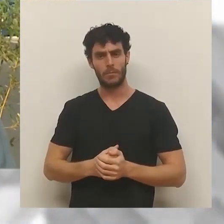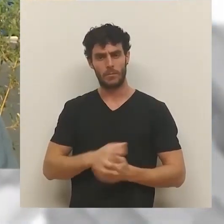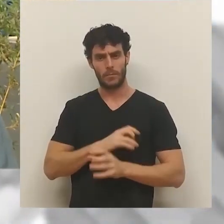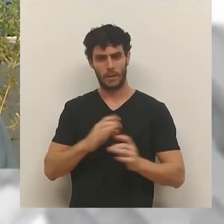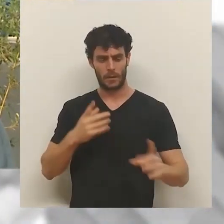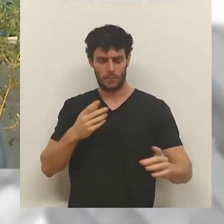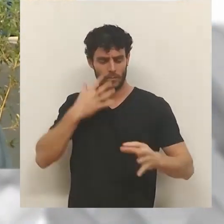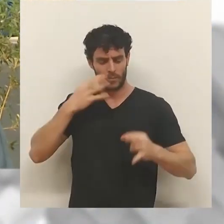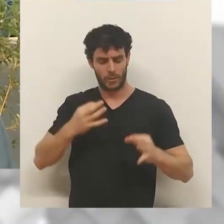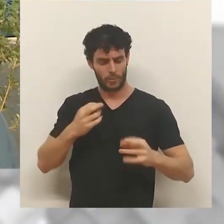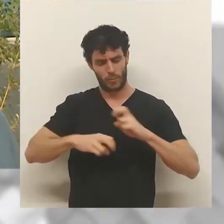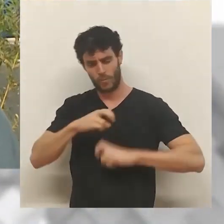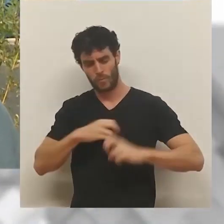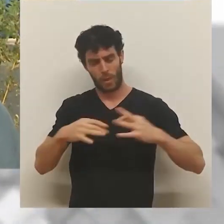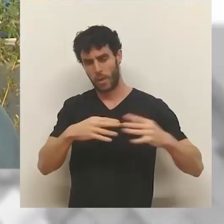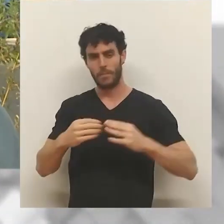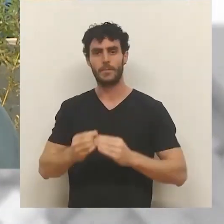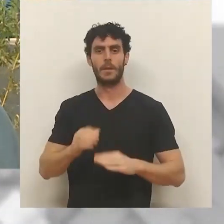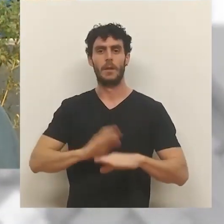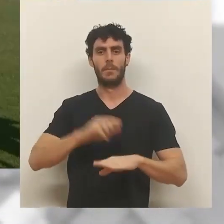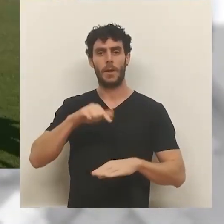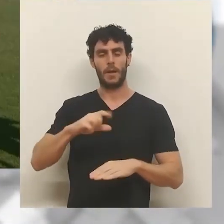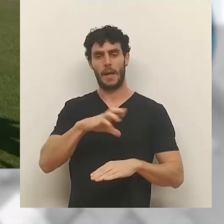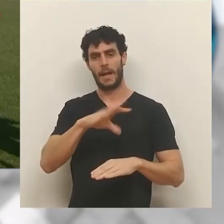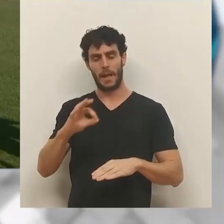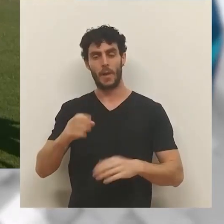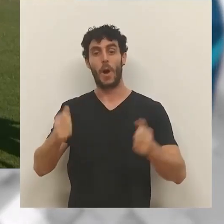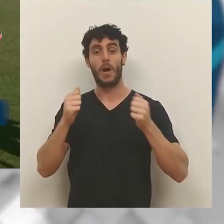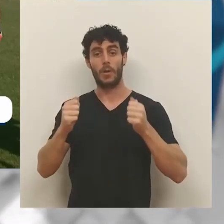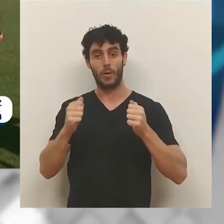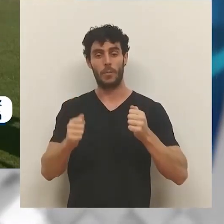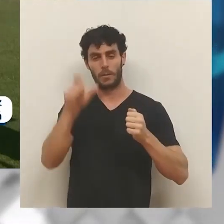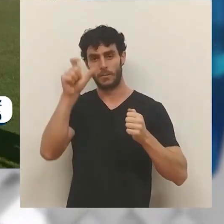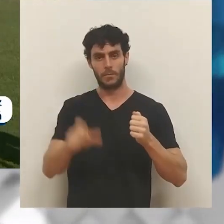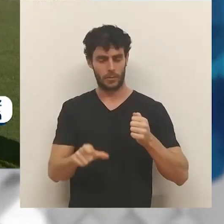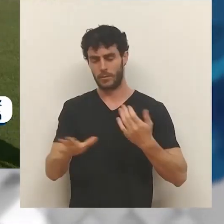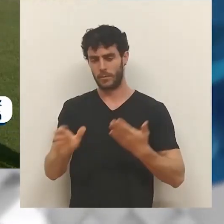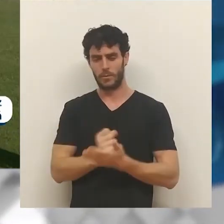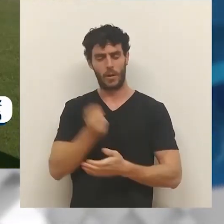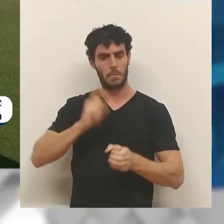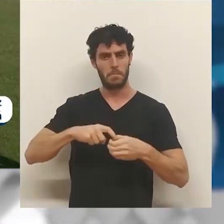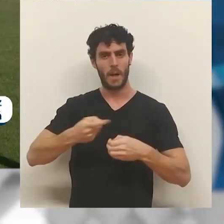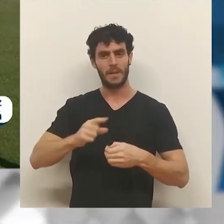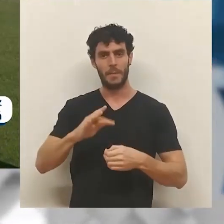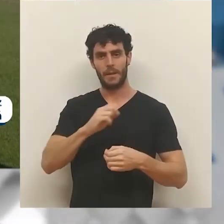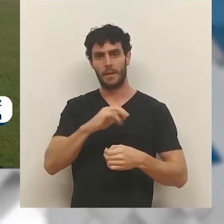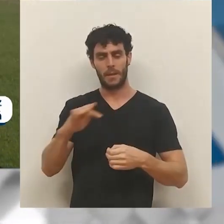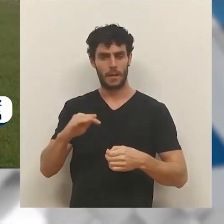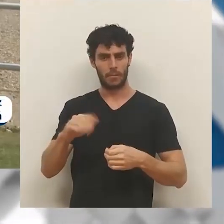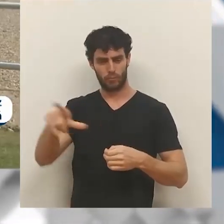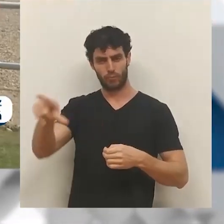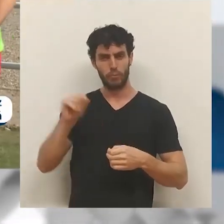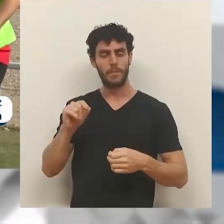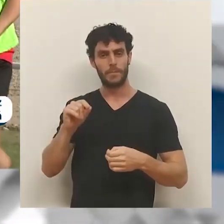equipos importantes y lógicamente van a buscar pasas de ronda también. Y para medirse hoy al Laredo en Copa el técnico cuenta con